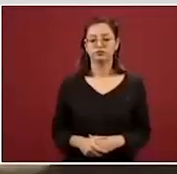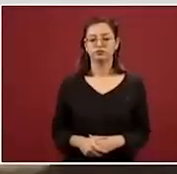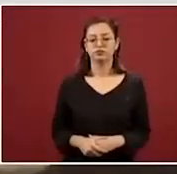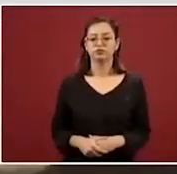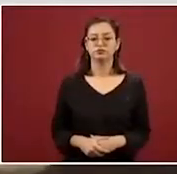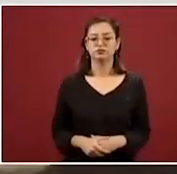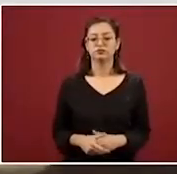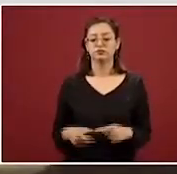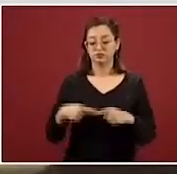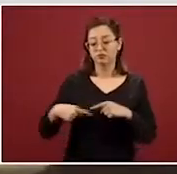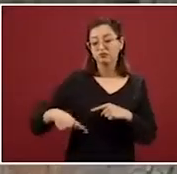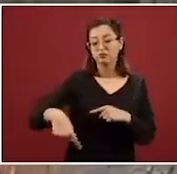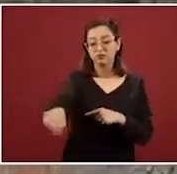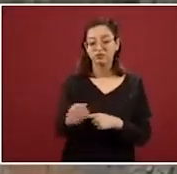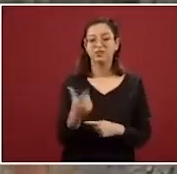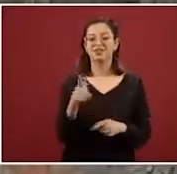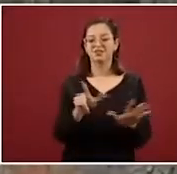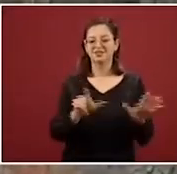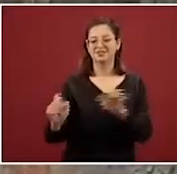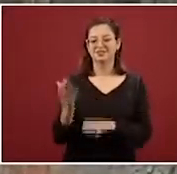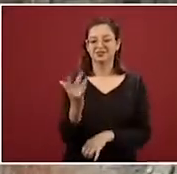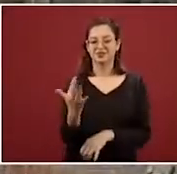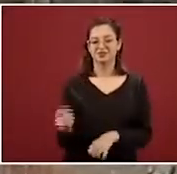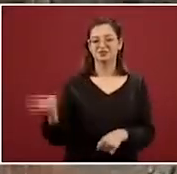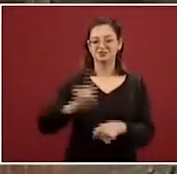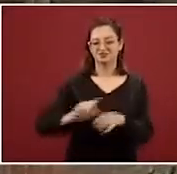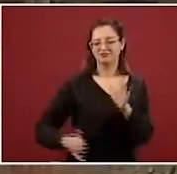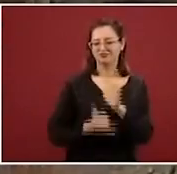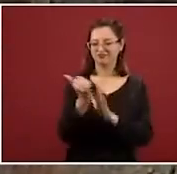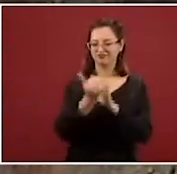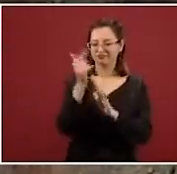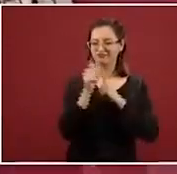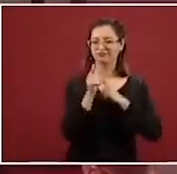Faltan 756 días de construcción.